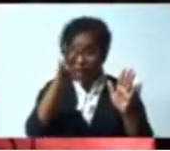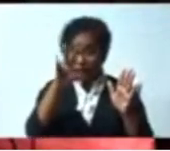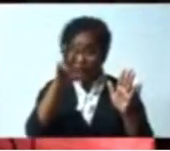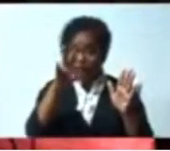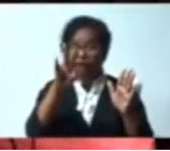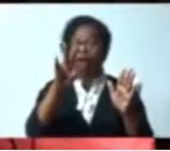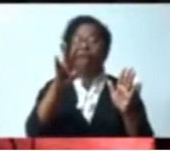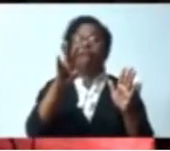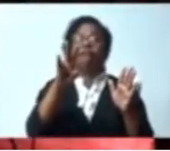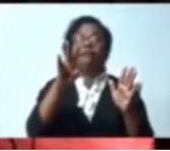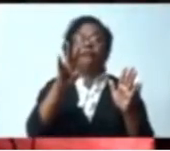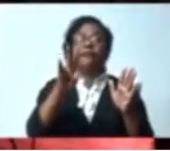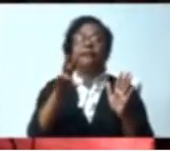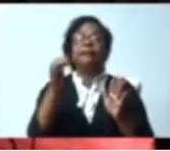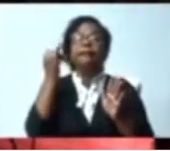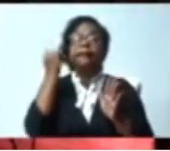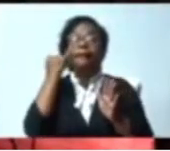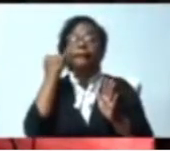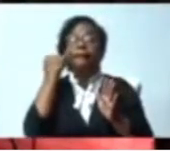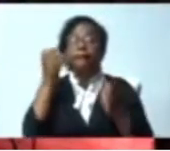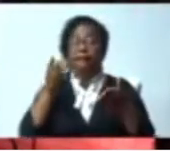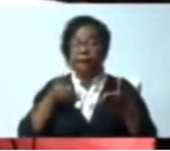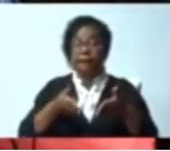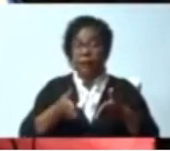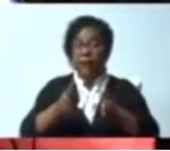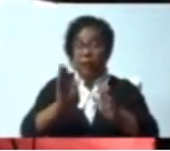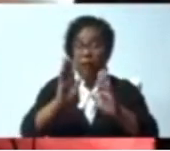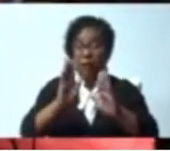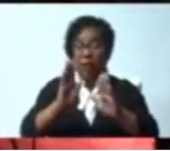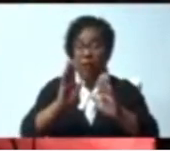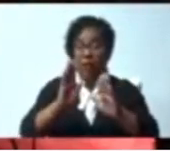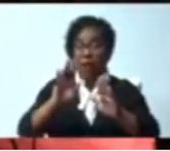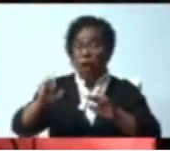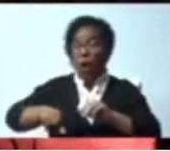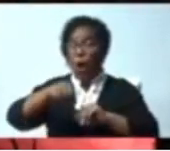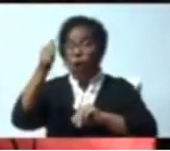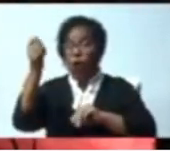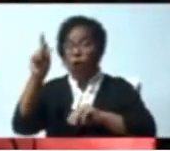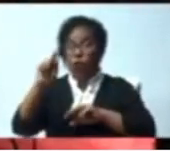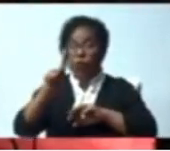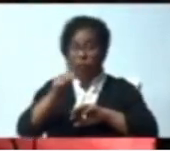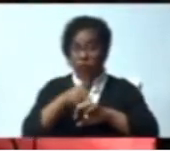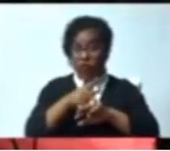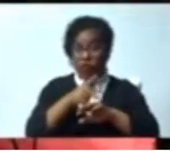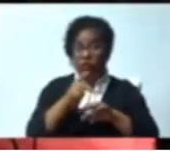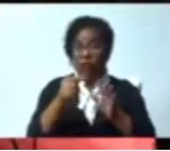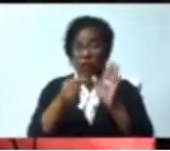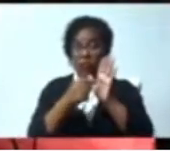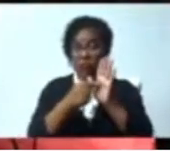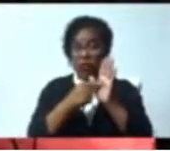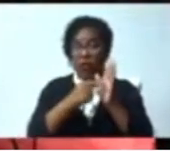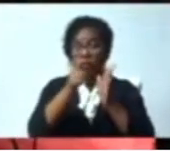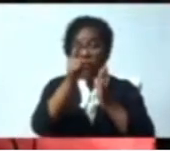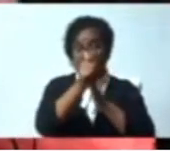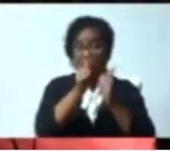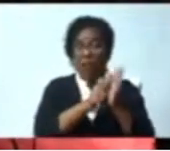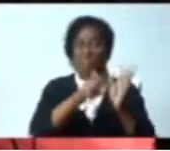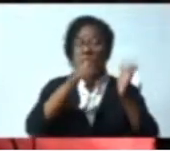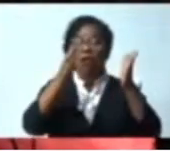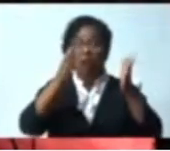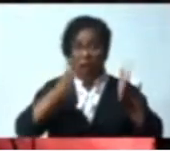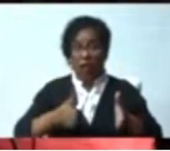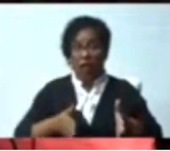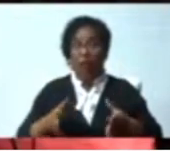permita que un profesional del área del derecho pueda ser miembro de la Cámara de Cuentas, por